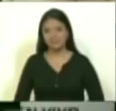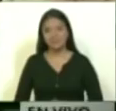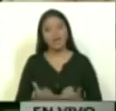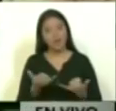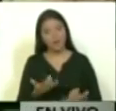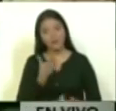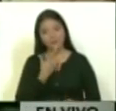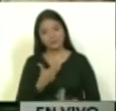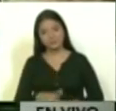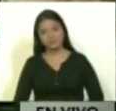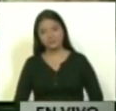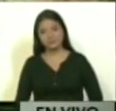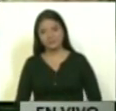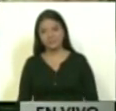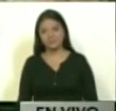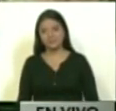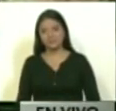Indestructible.